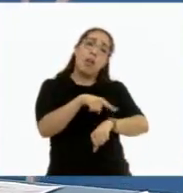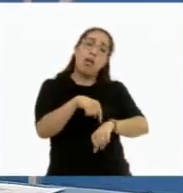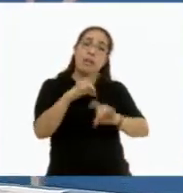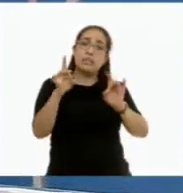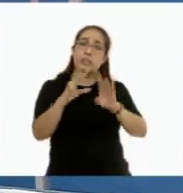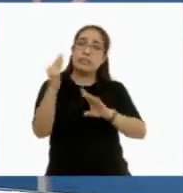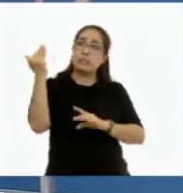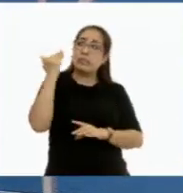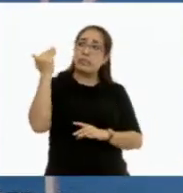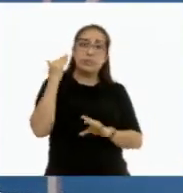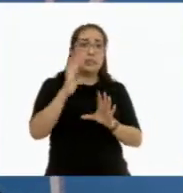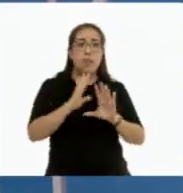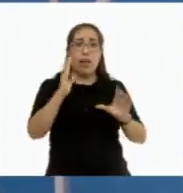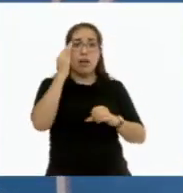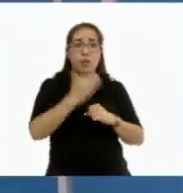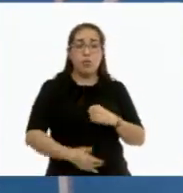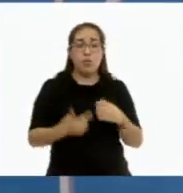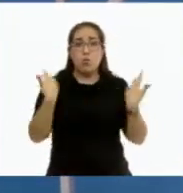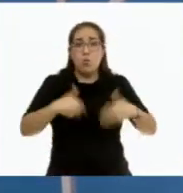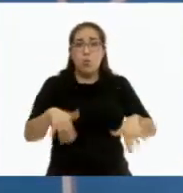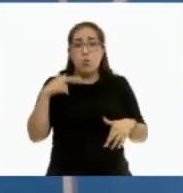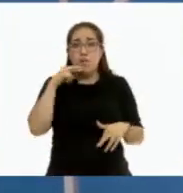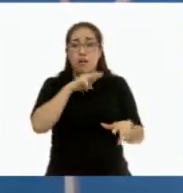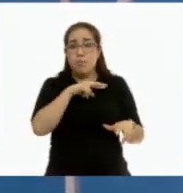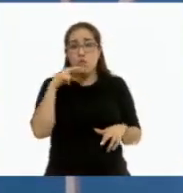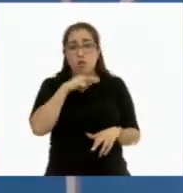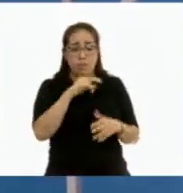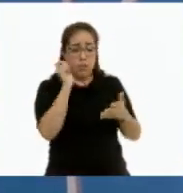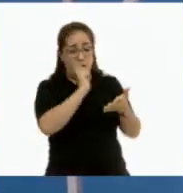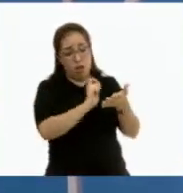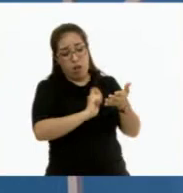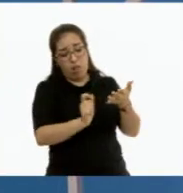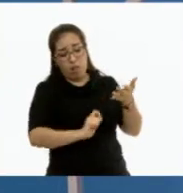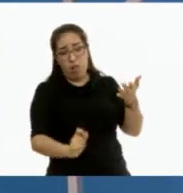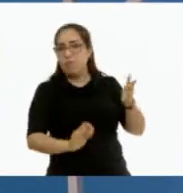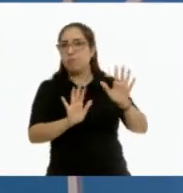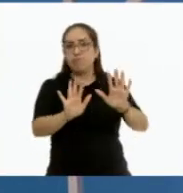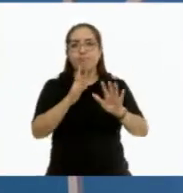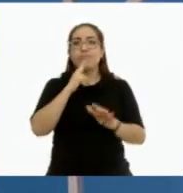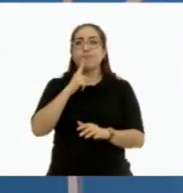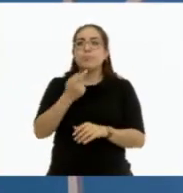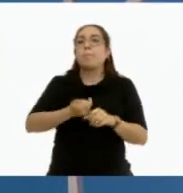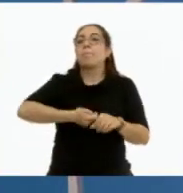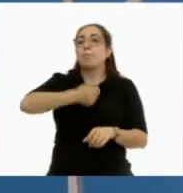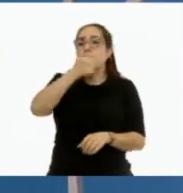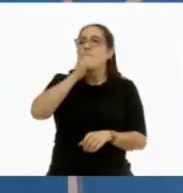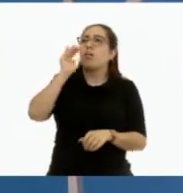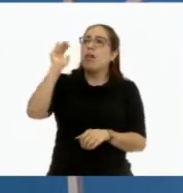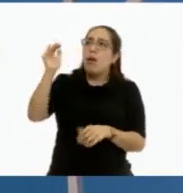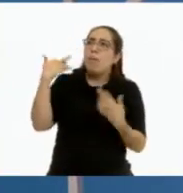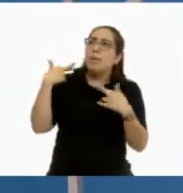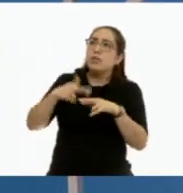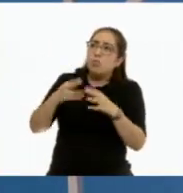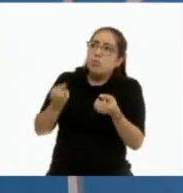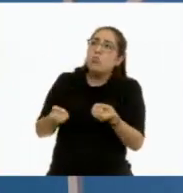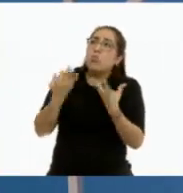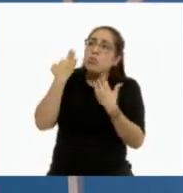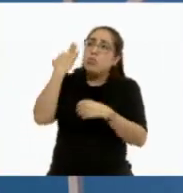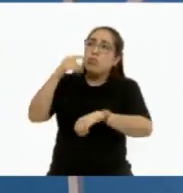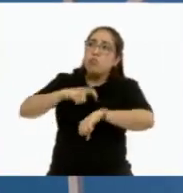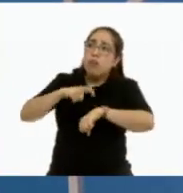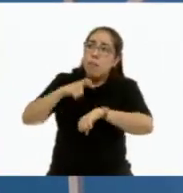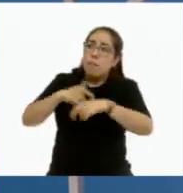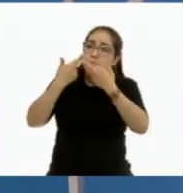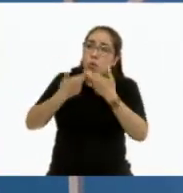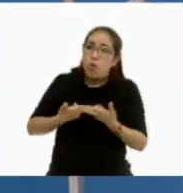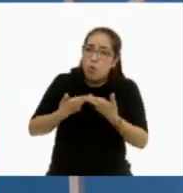concluido y contestamos rápido para entregar el examen. Entonces, lo ideal es que tú preguntes de cuánto tiempo dispongo o maestro, maestra,